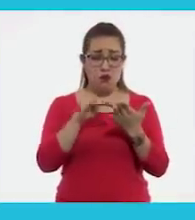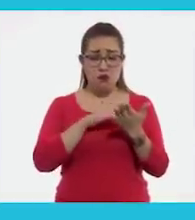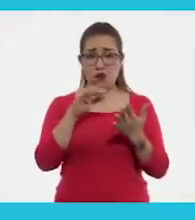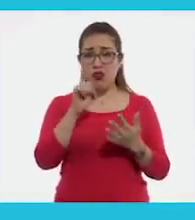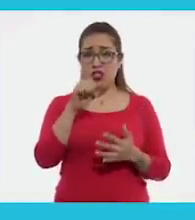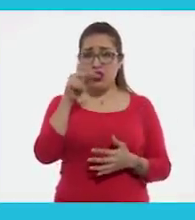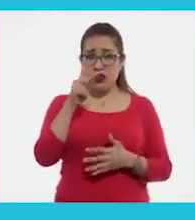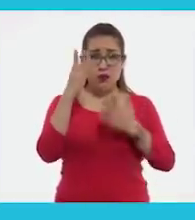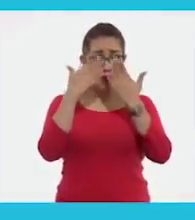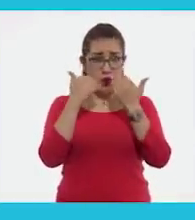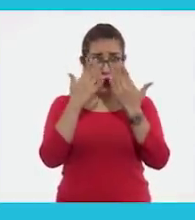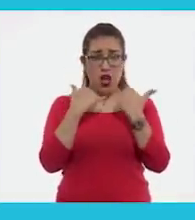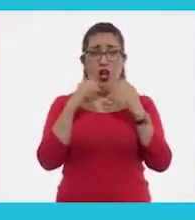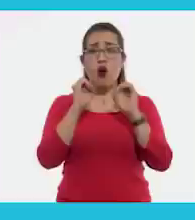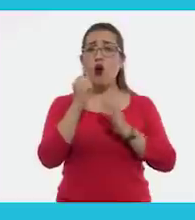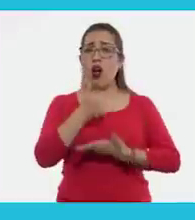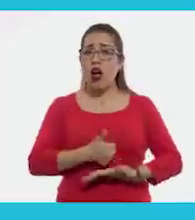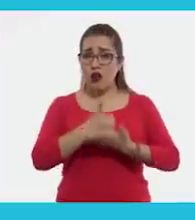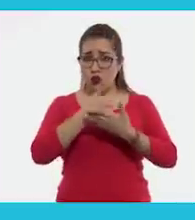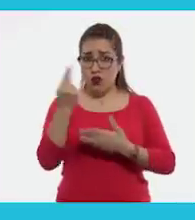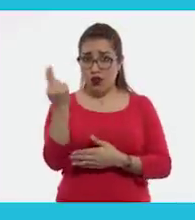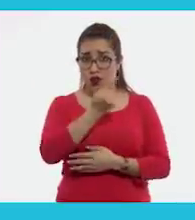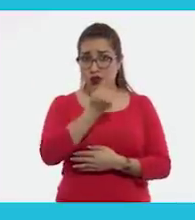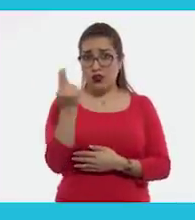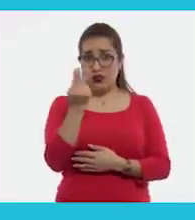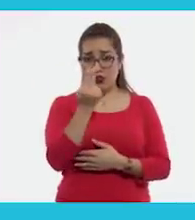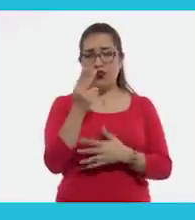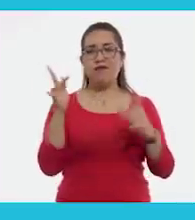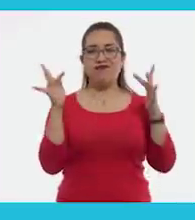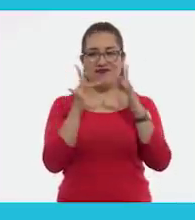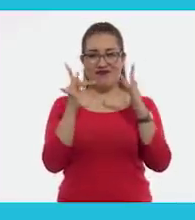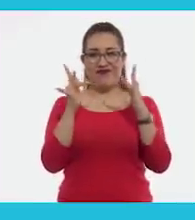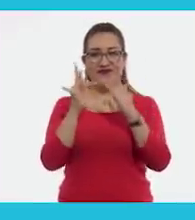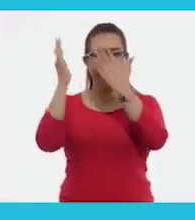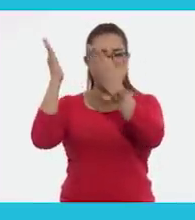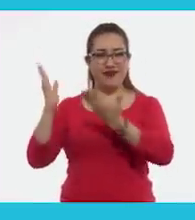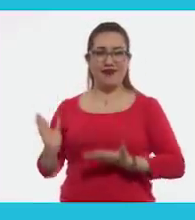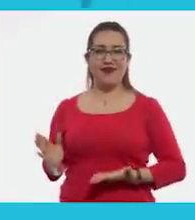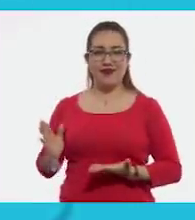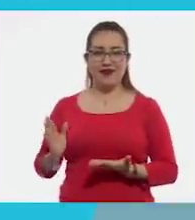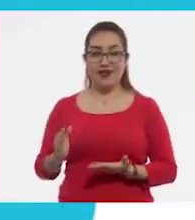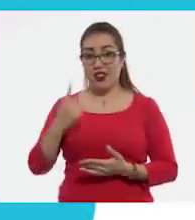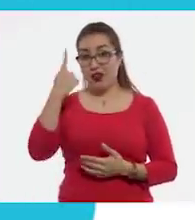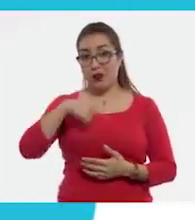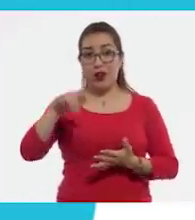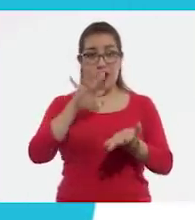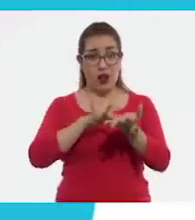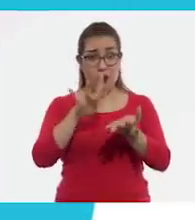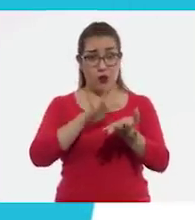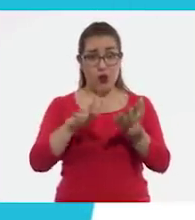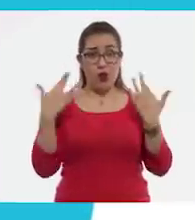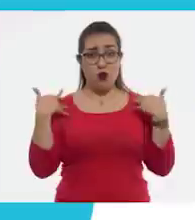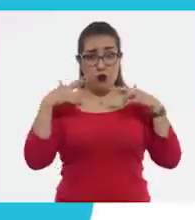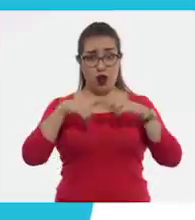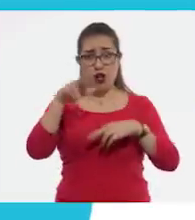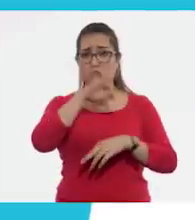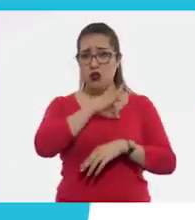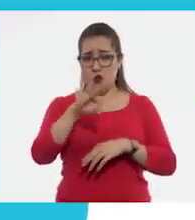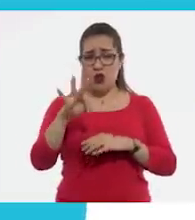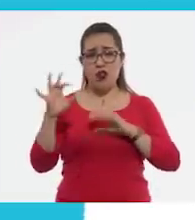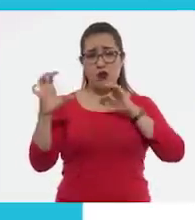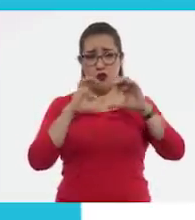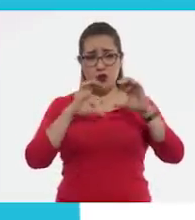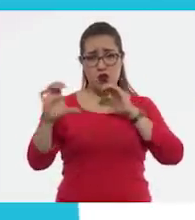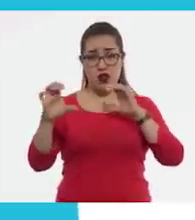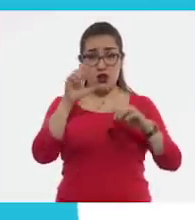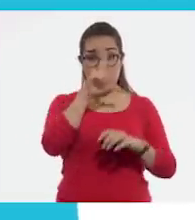o necesitas ayuda para resolver tus dudas, contáctanos. Para solicitar apoyo pedagógico, comunícate